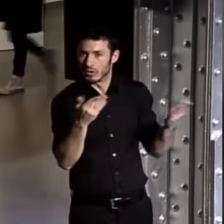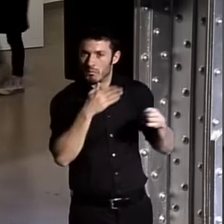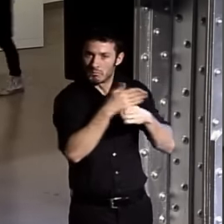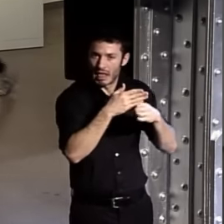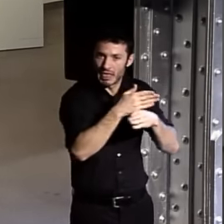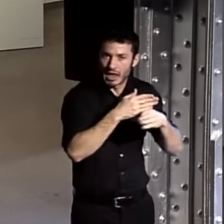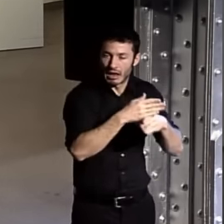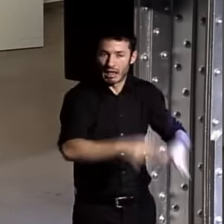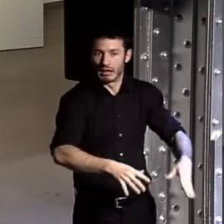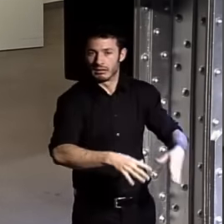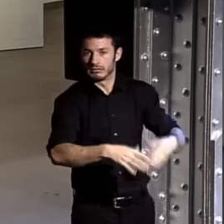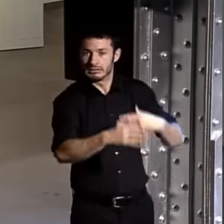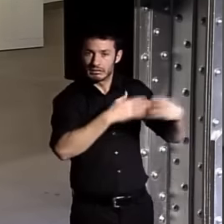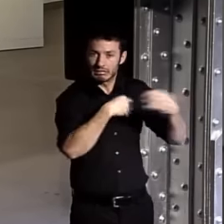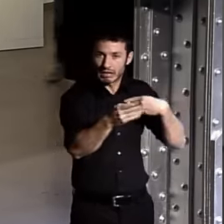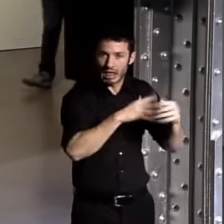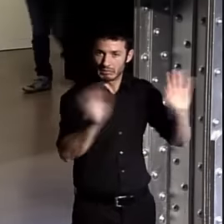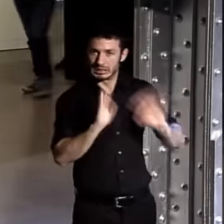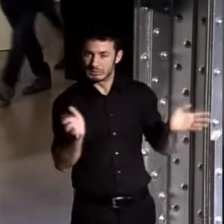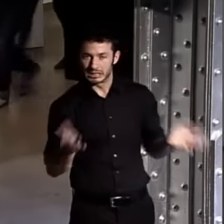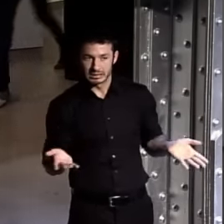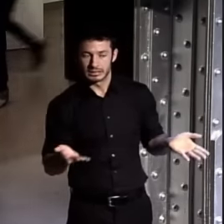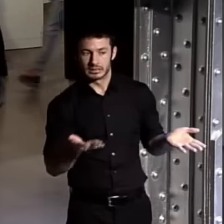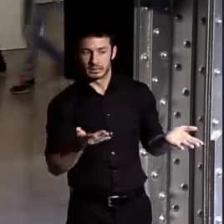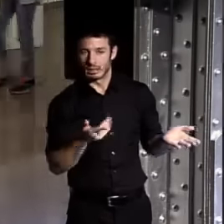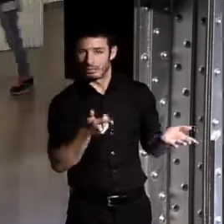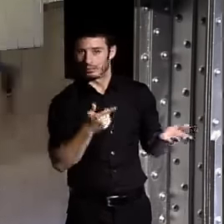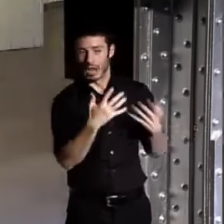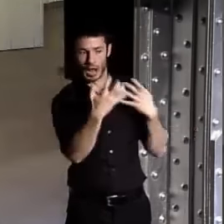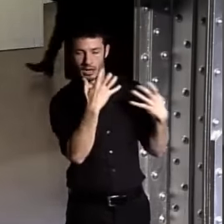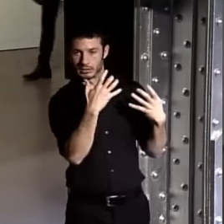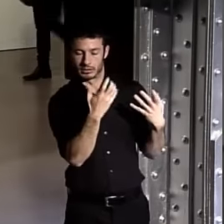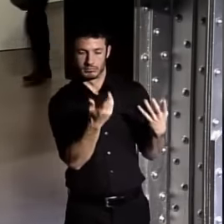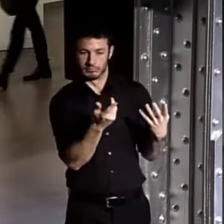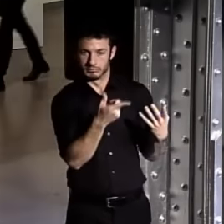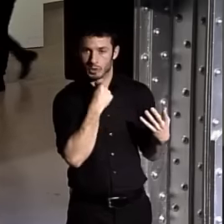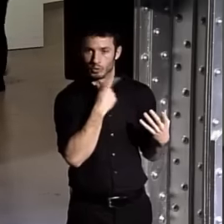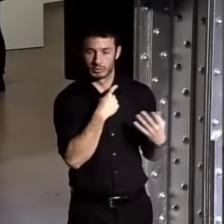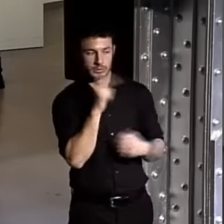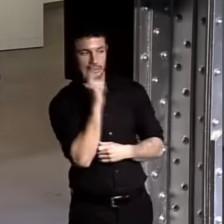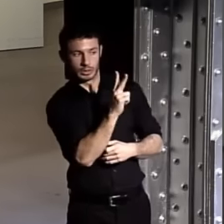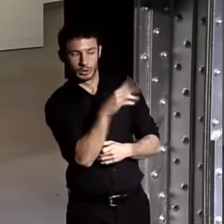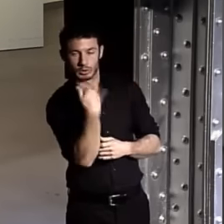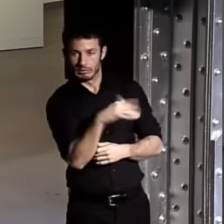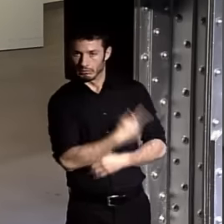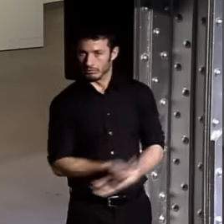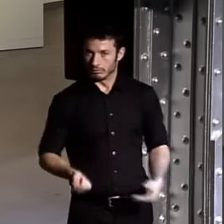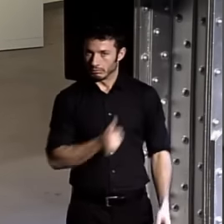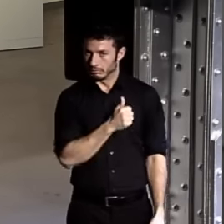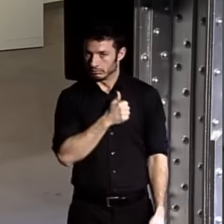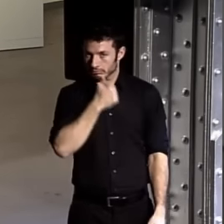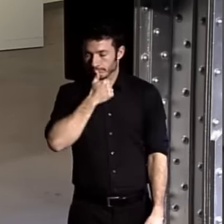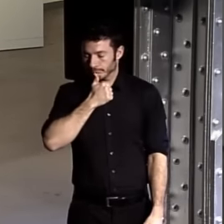Y qué decir admiro a todo el arte me nutre no pero yo decía buf qué pereza no